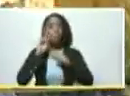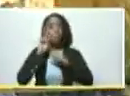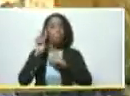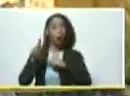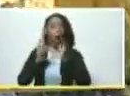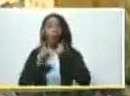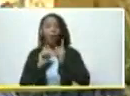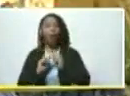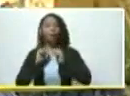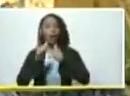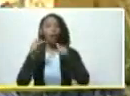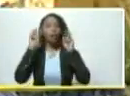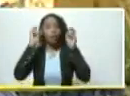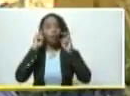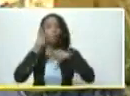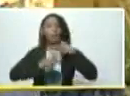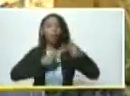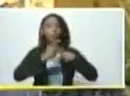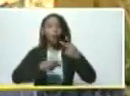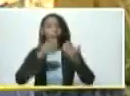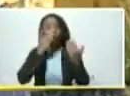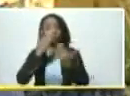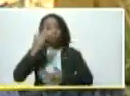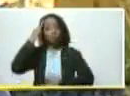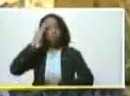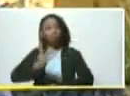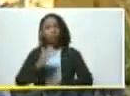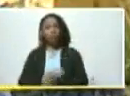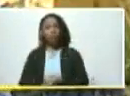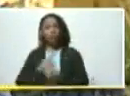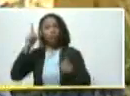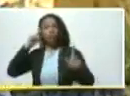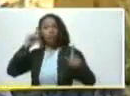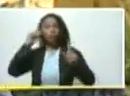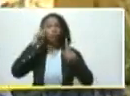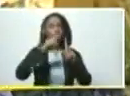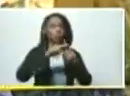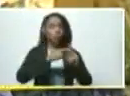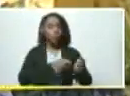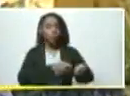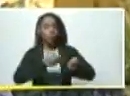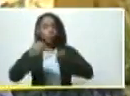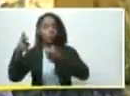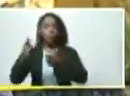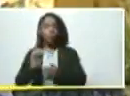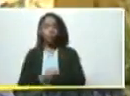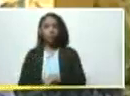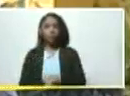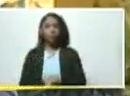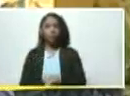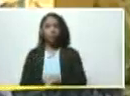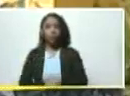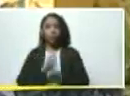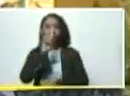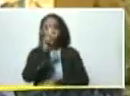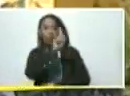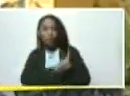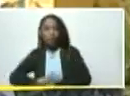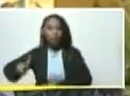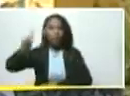iniciativas en el marco de la producción, mi comandante, y con la meta de llevar a 2 ciclos al